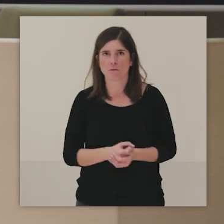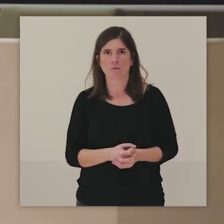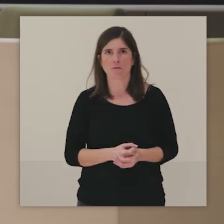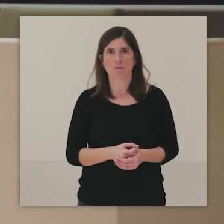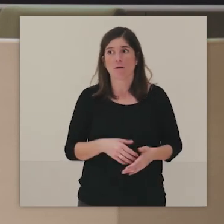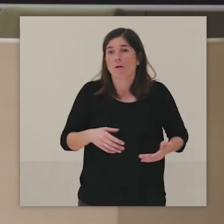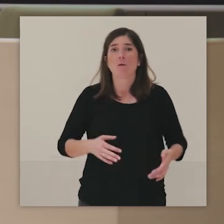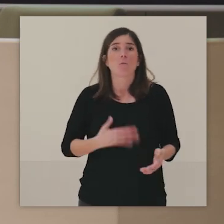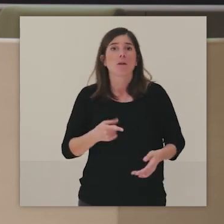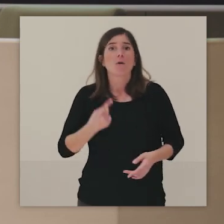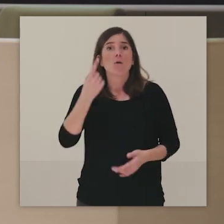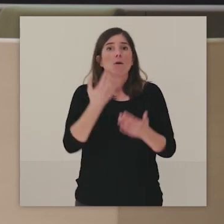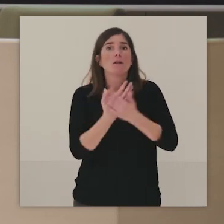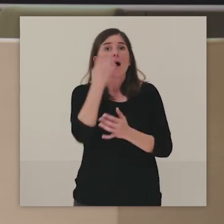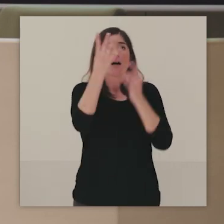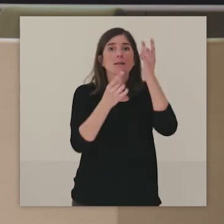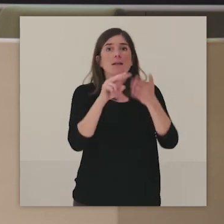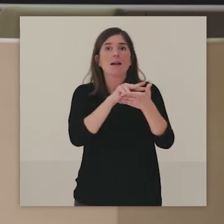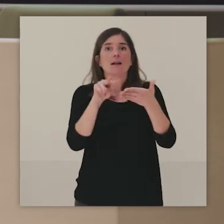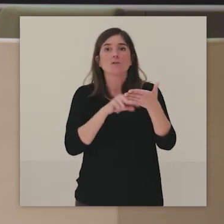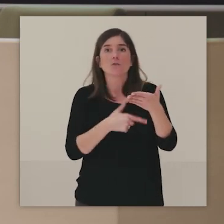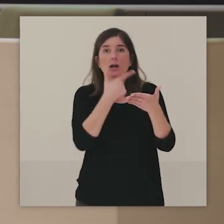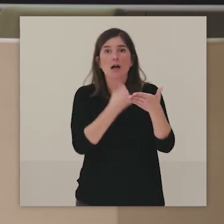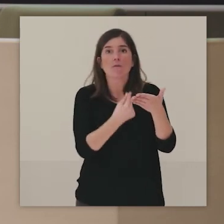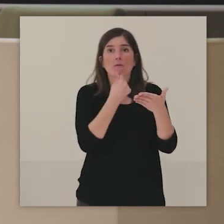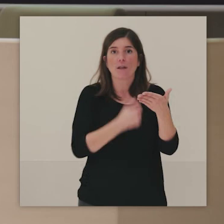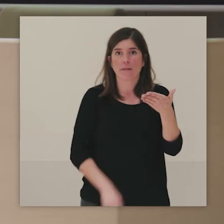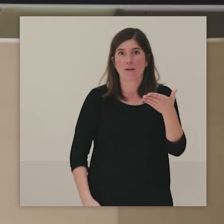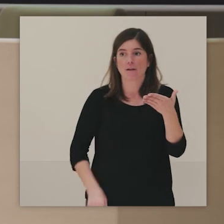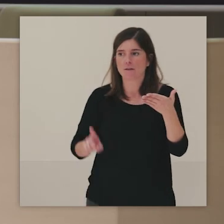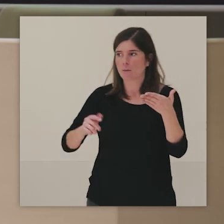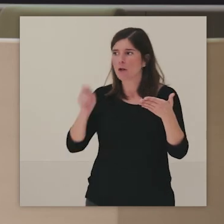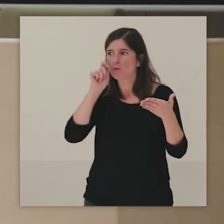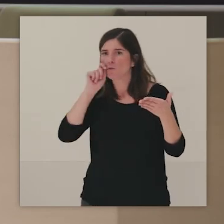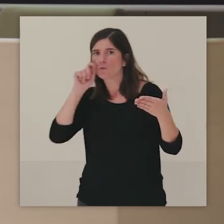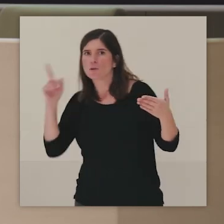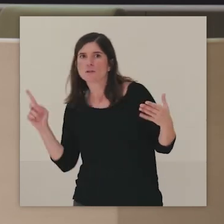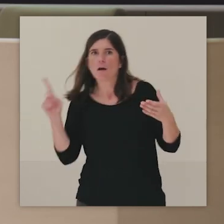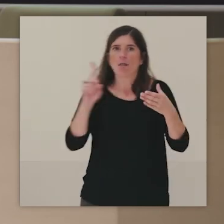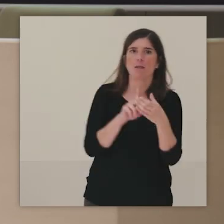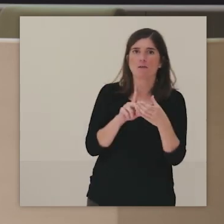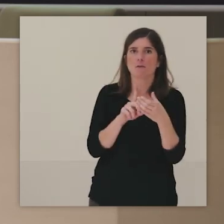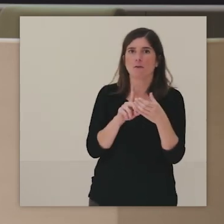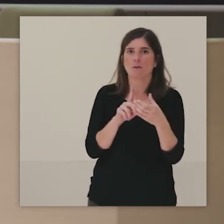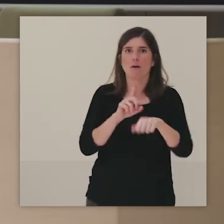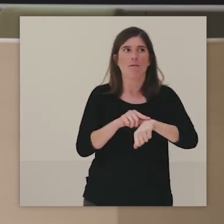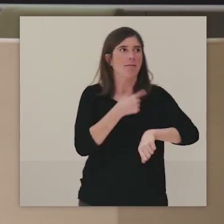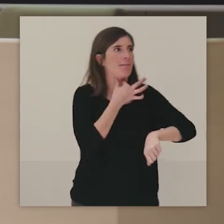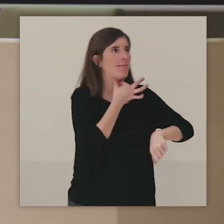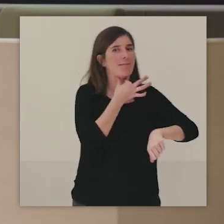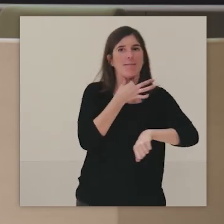de comprensión, pero que es el típico turista que viene una horita y que tiene que ver todo un poco corriendo, pero le apetece tener una